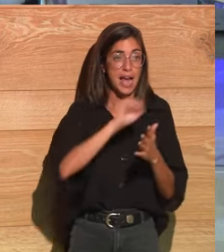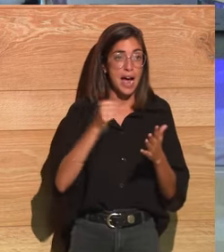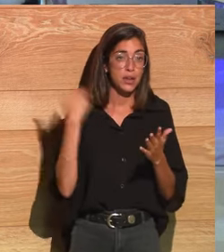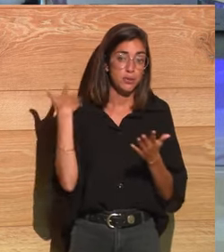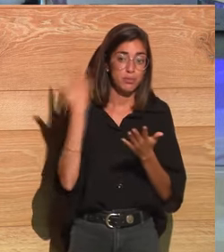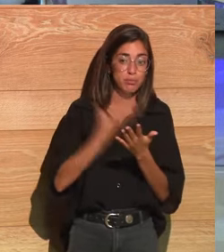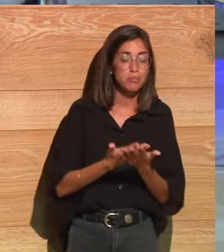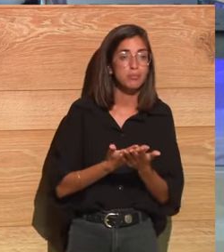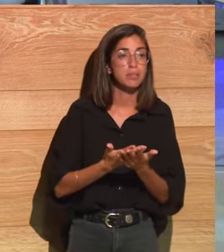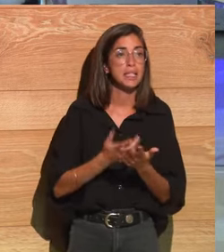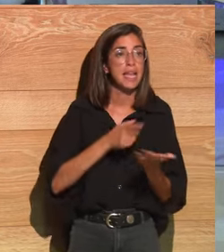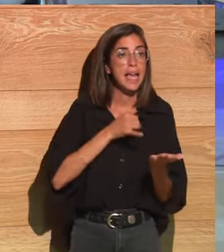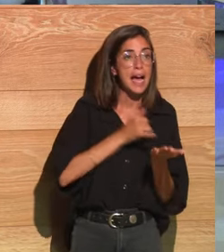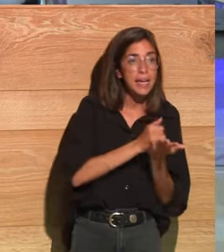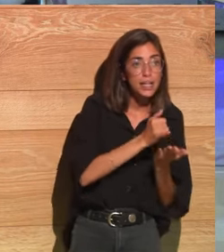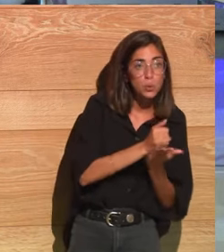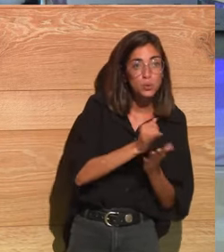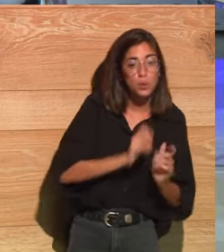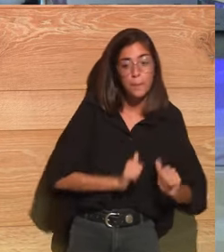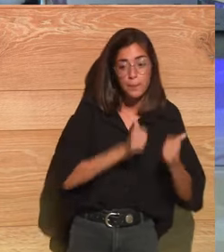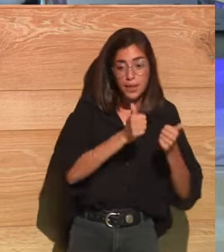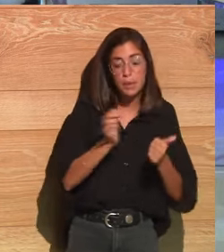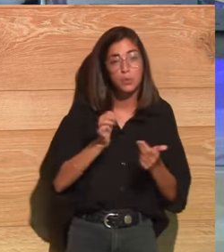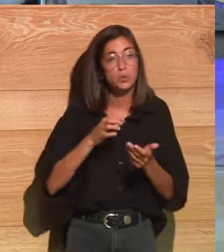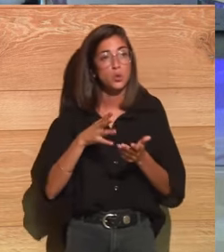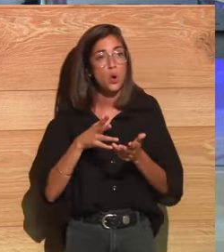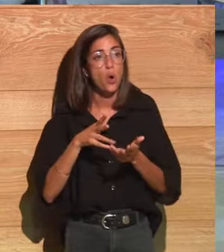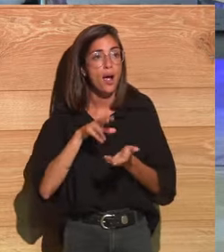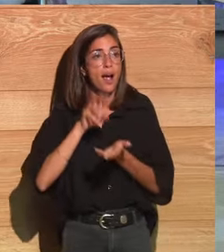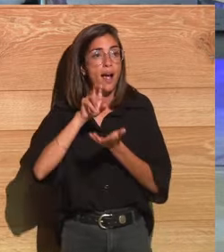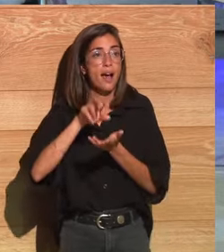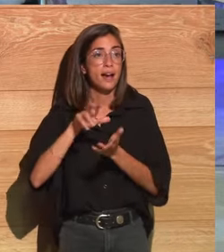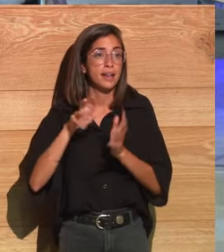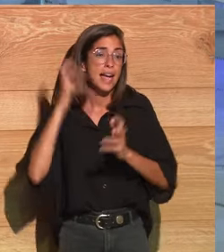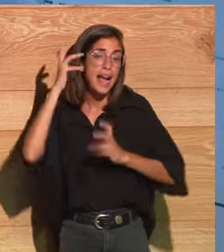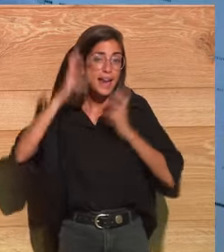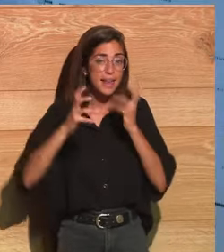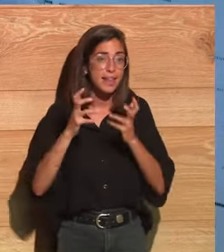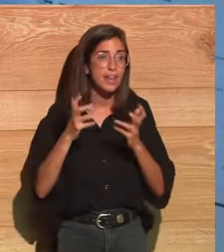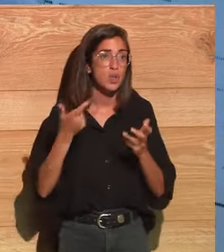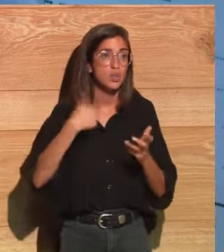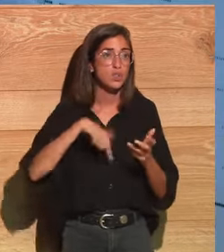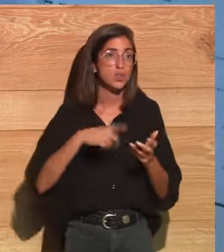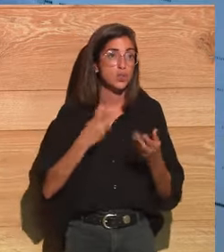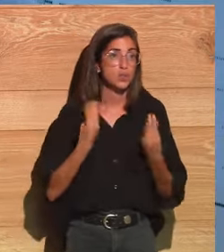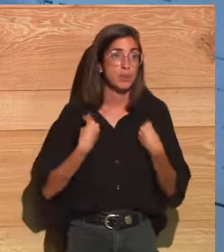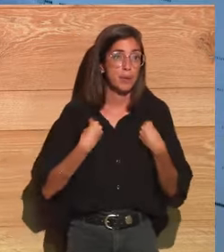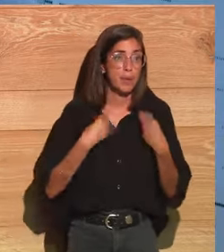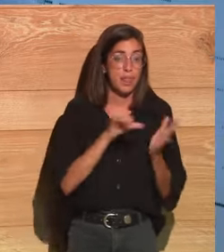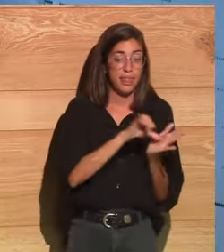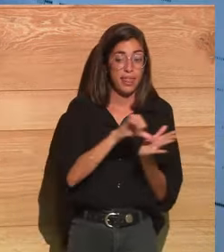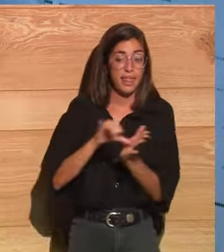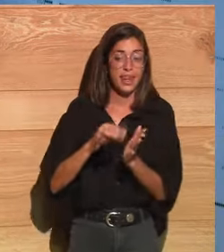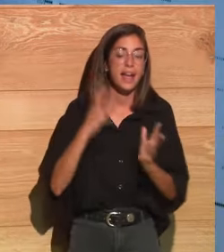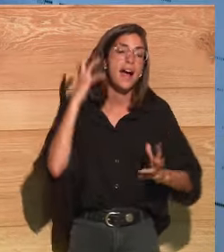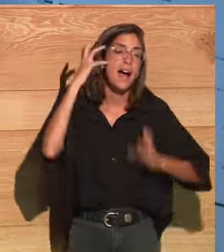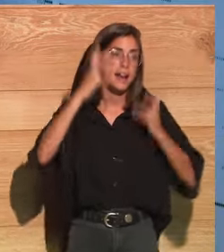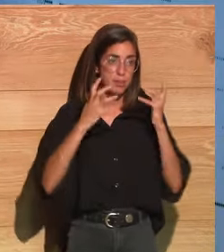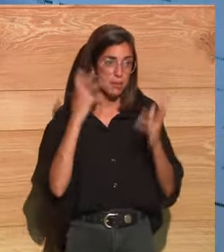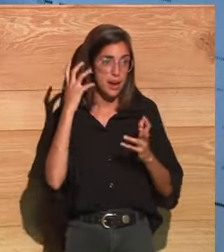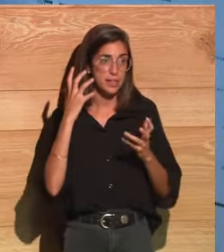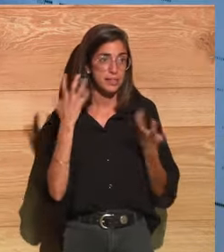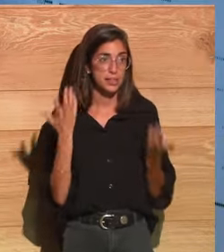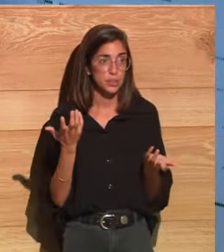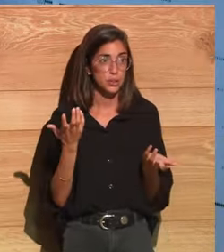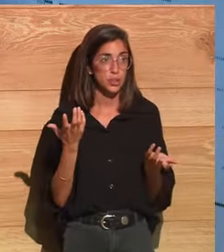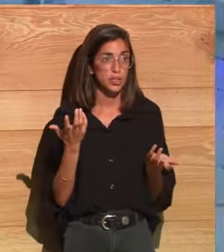prácticas como la agricultura y la ganadería, empezamos a vivir de manera muy próxima con los animales. Entonces, la mayoría de las enfermedades emergentes que